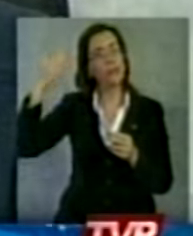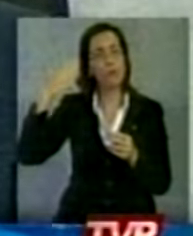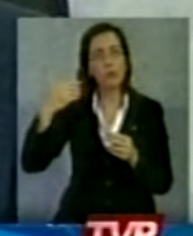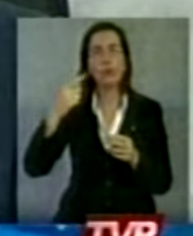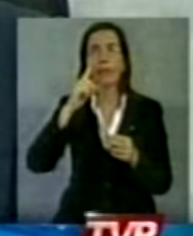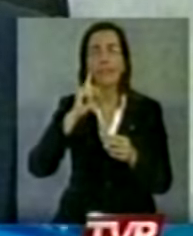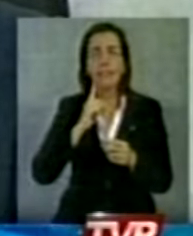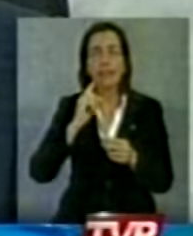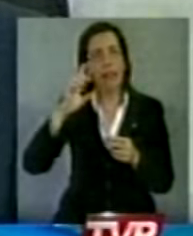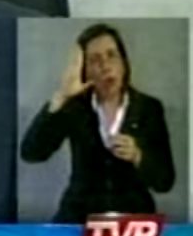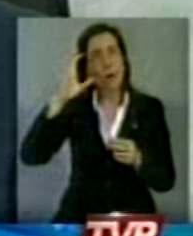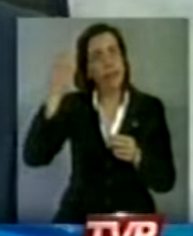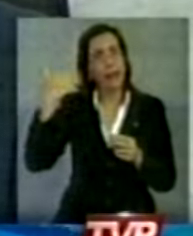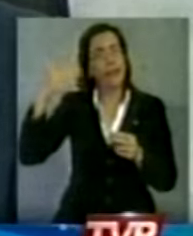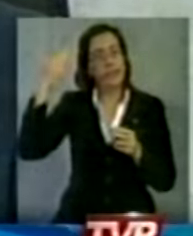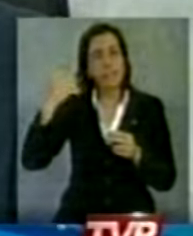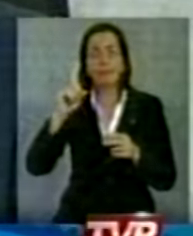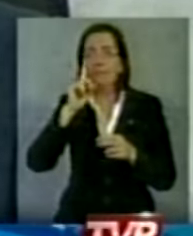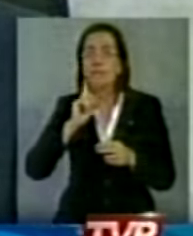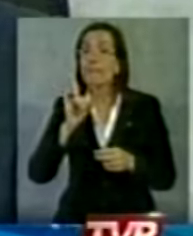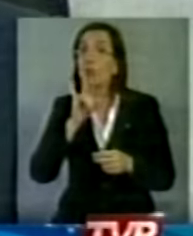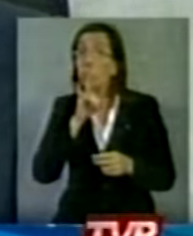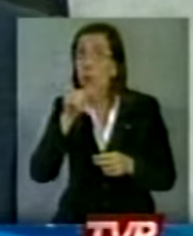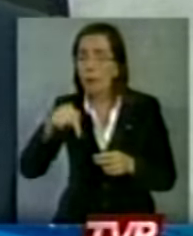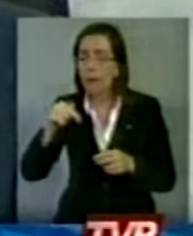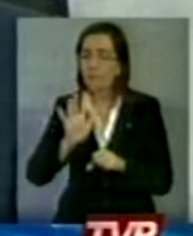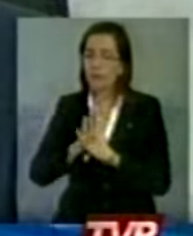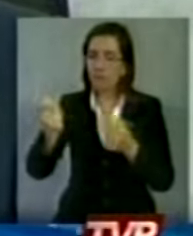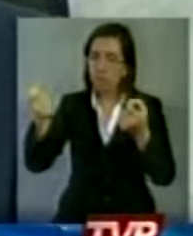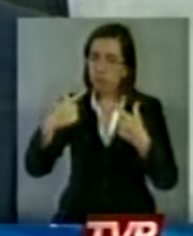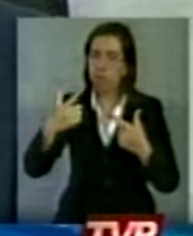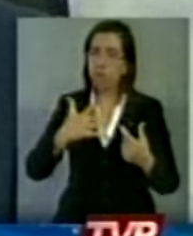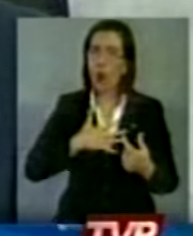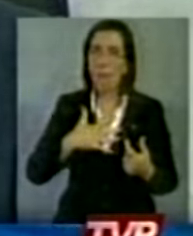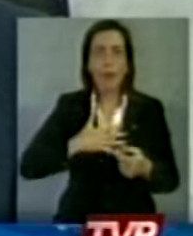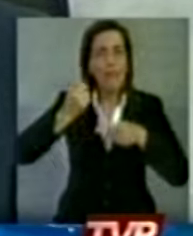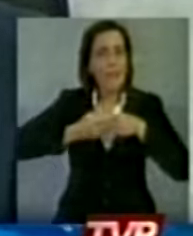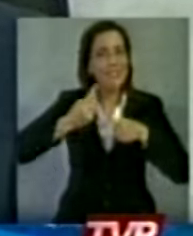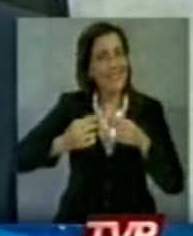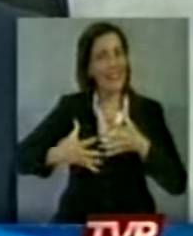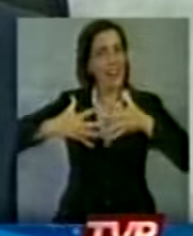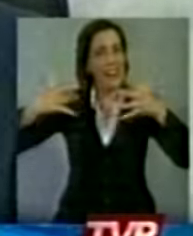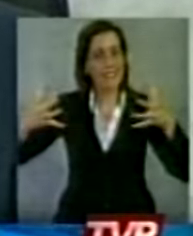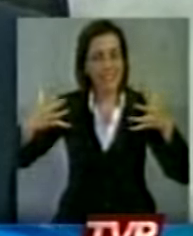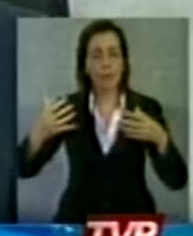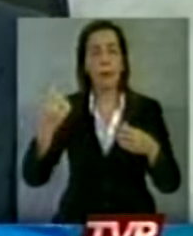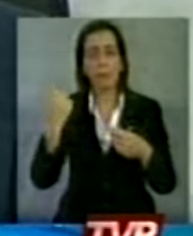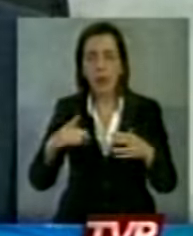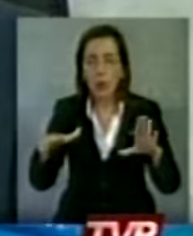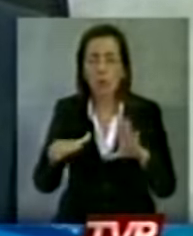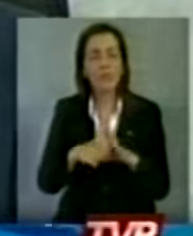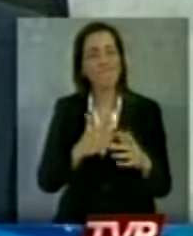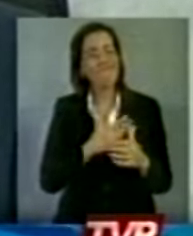que la gloriosa fecha señala a Tucumán como centro de la conmemoración nacional. Y aunque